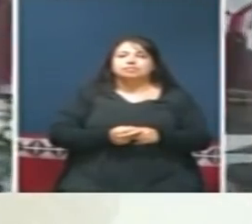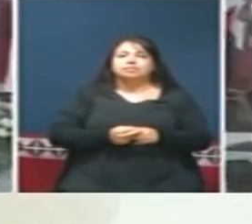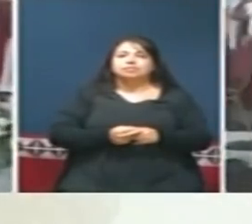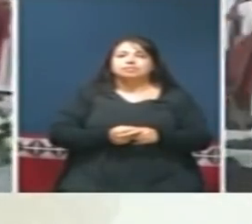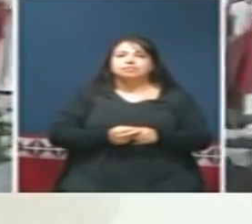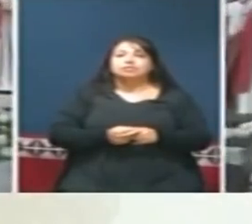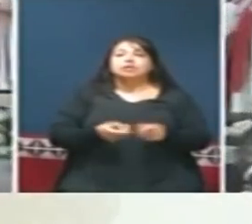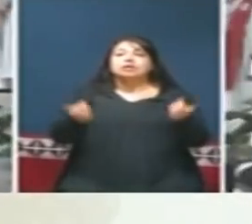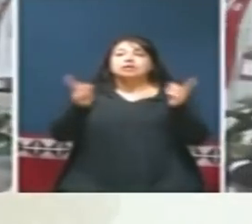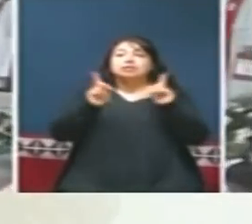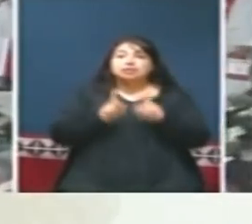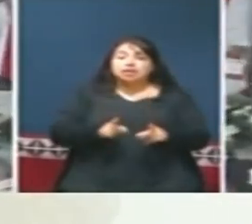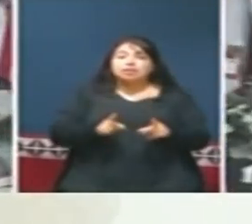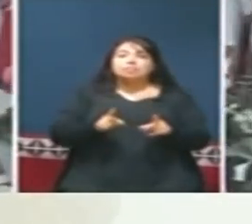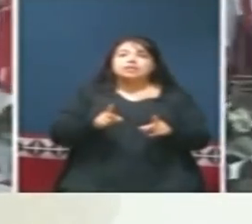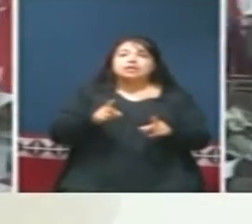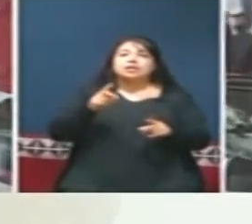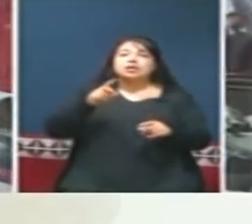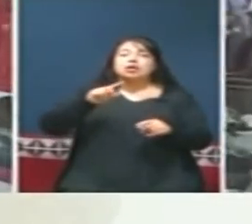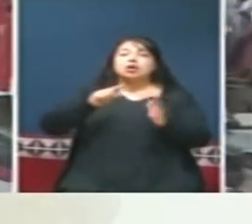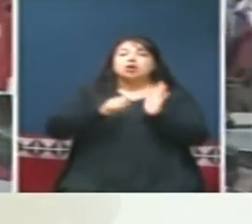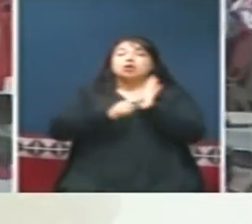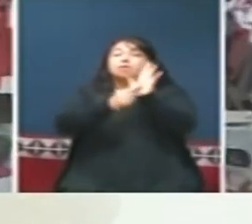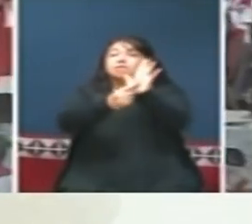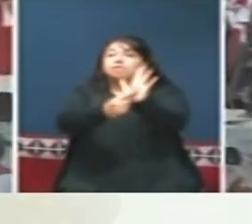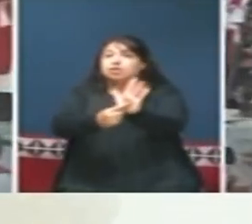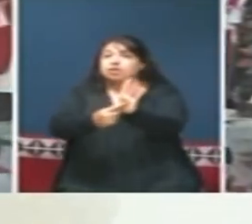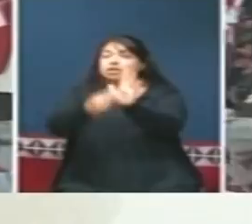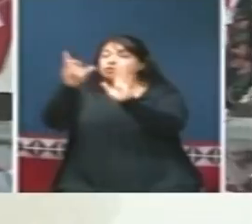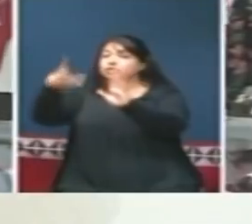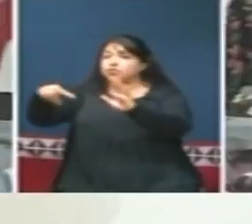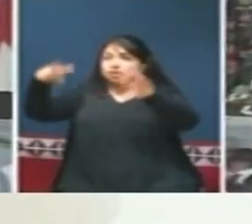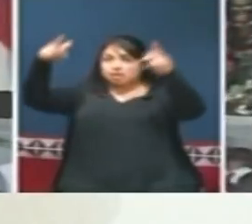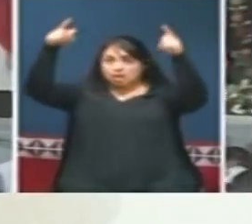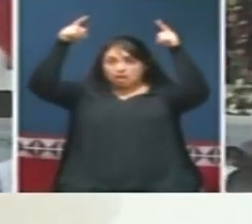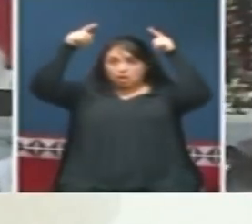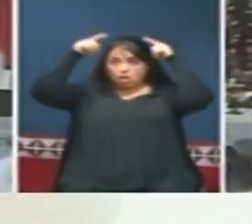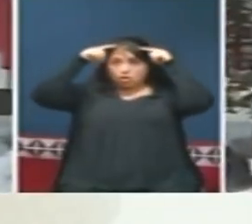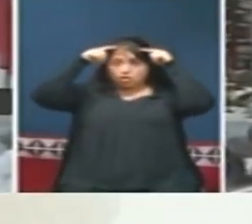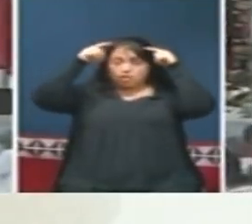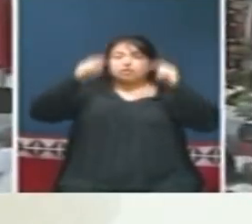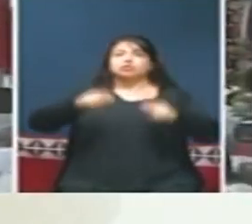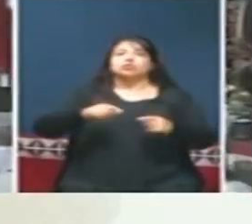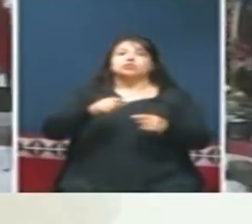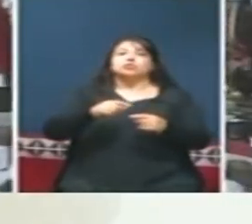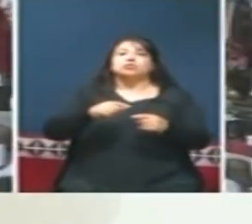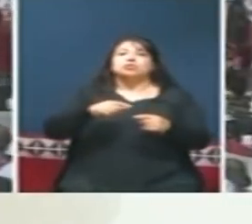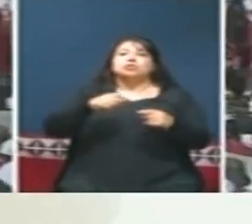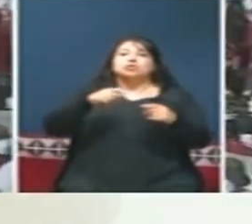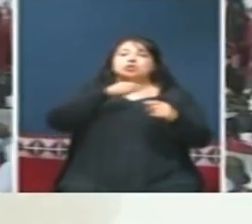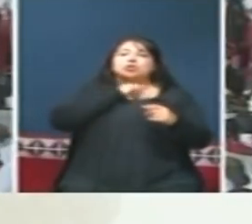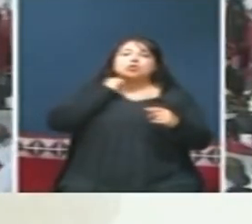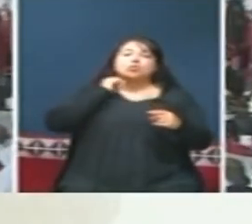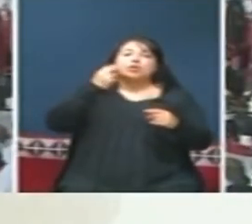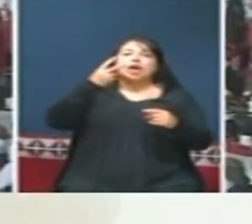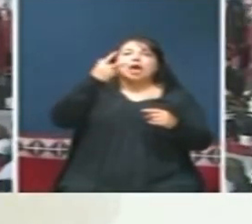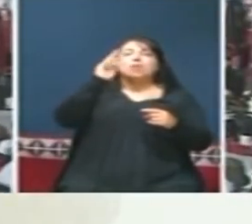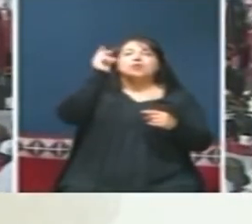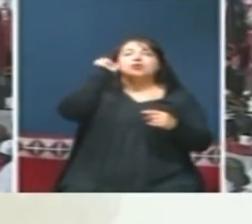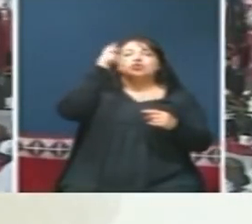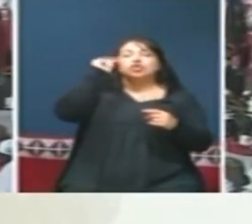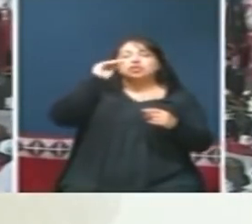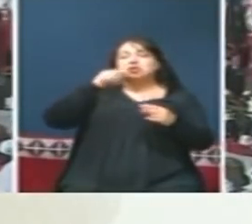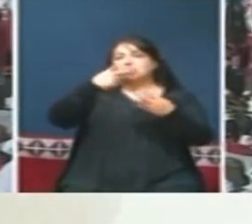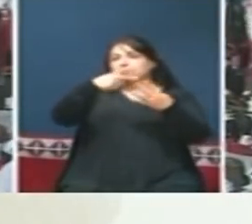Como así también las imágenes de otros santos, como son Cura Brochero, Mamá Antula, entre otros, que participan y se